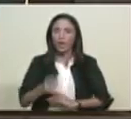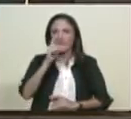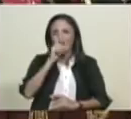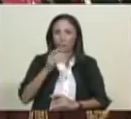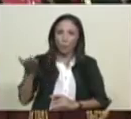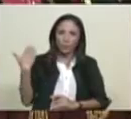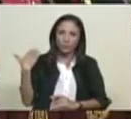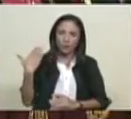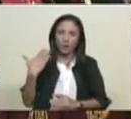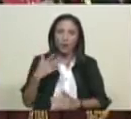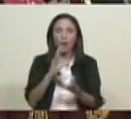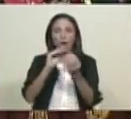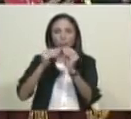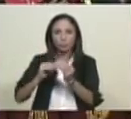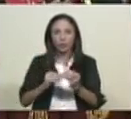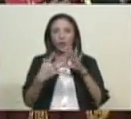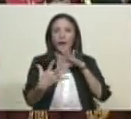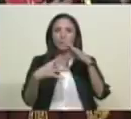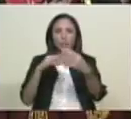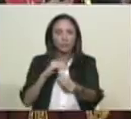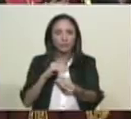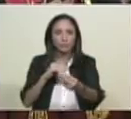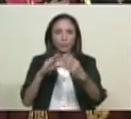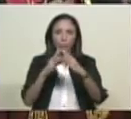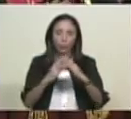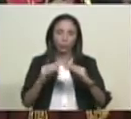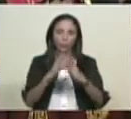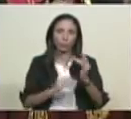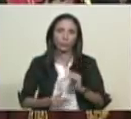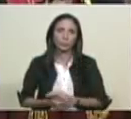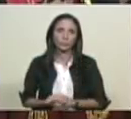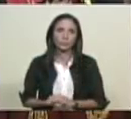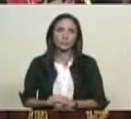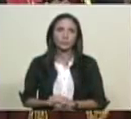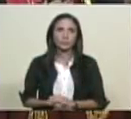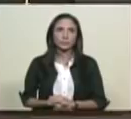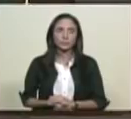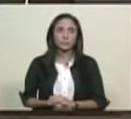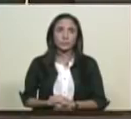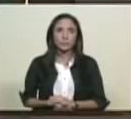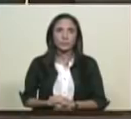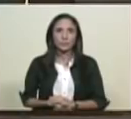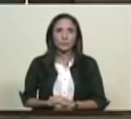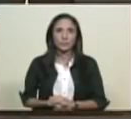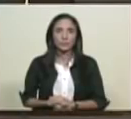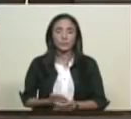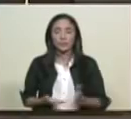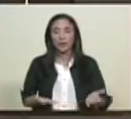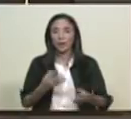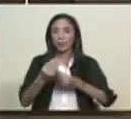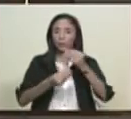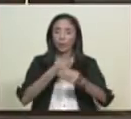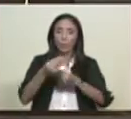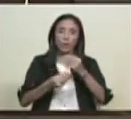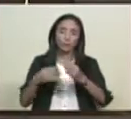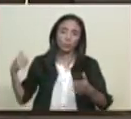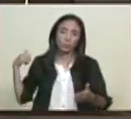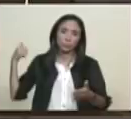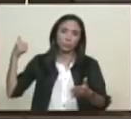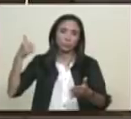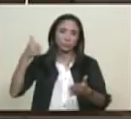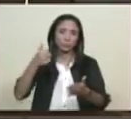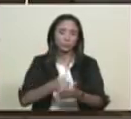1999 y adecuarlo de acuerdo a la experiencia obtenida en estos 19 años de Revolución Bolivariana.